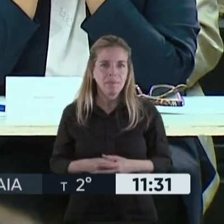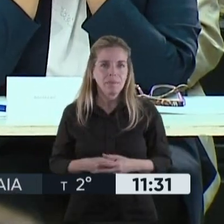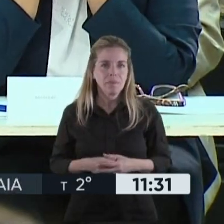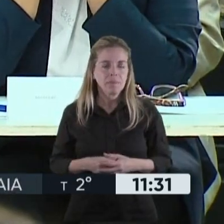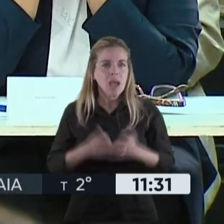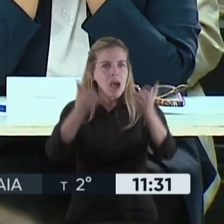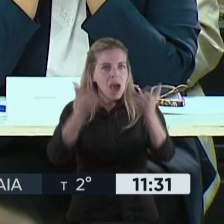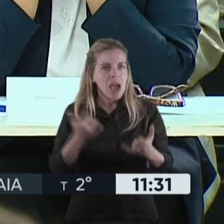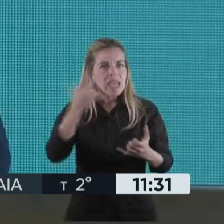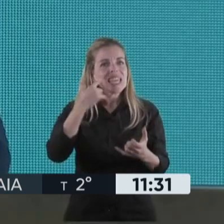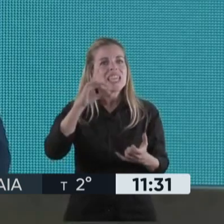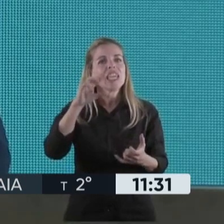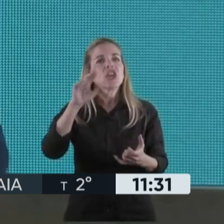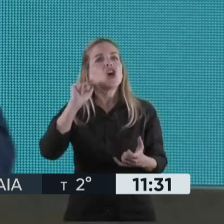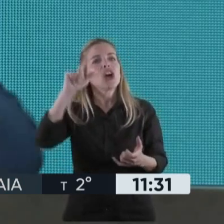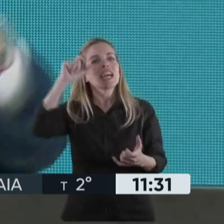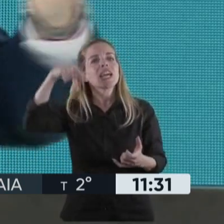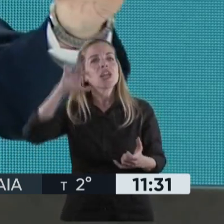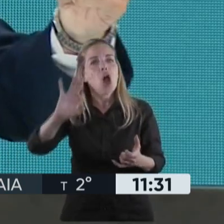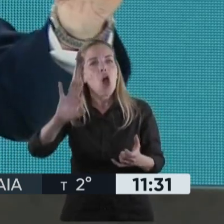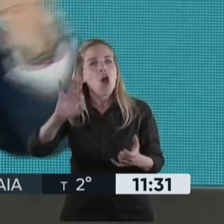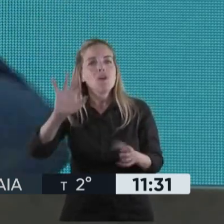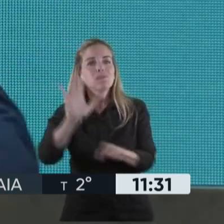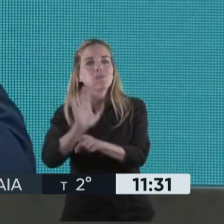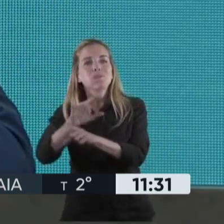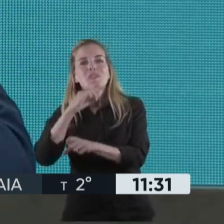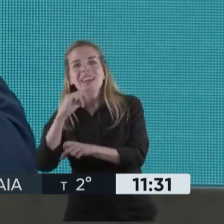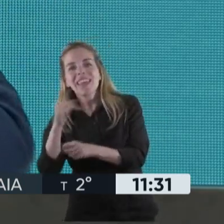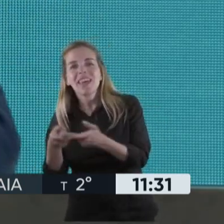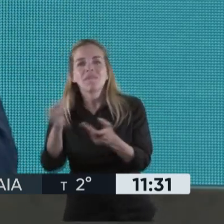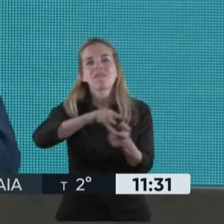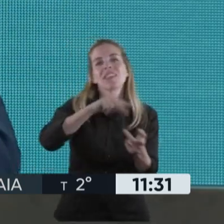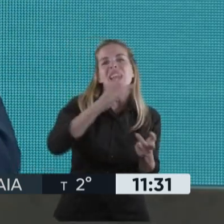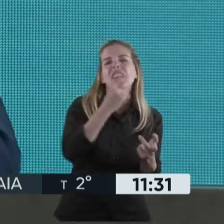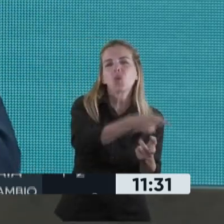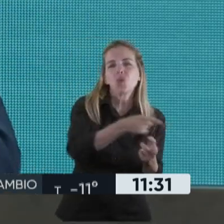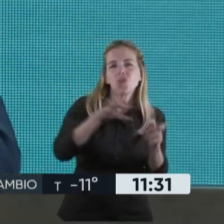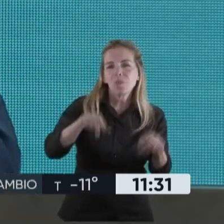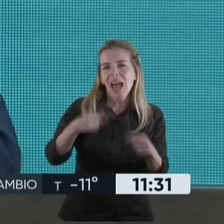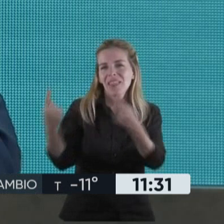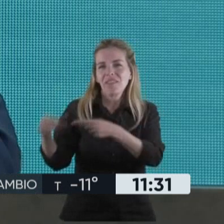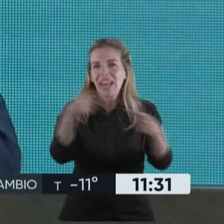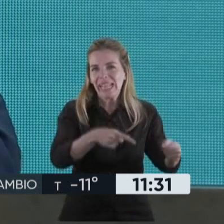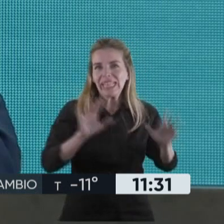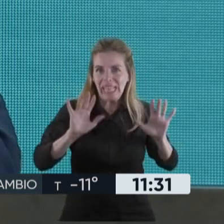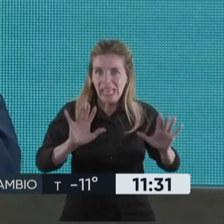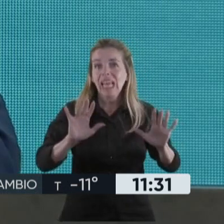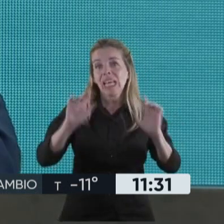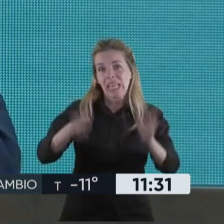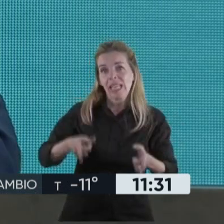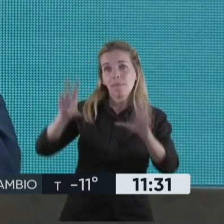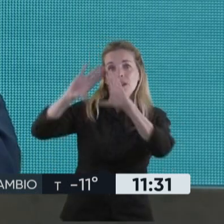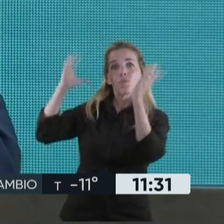Tenemos hidrógeno. Hidrógeno verde, hidrógeno azul, que el mundo está demandando.